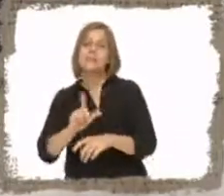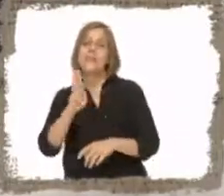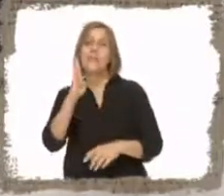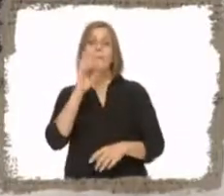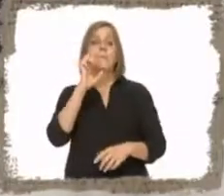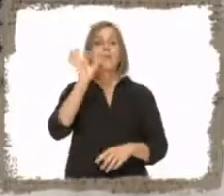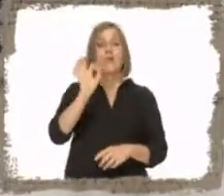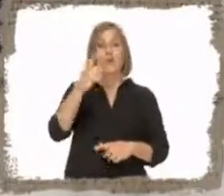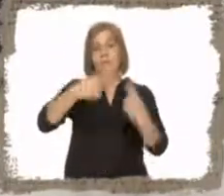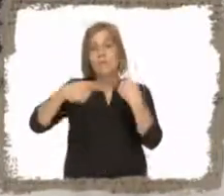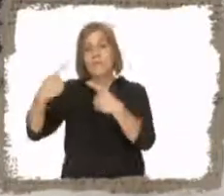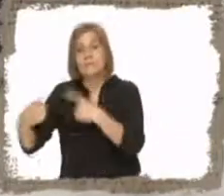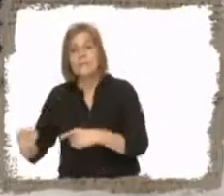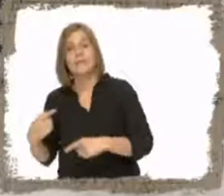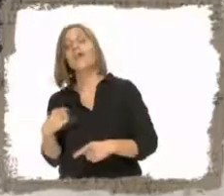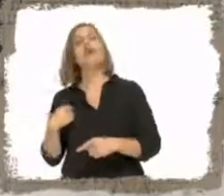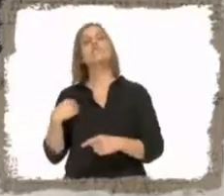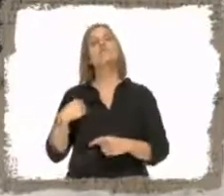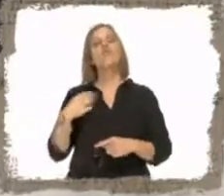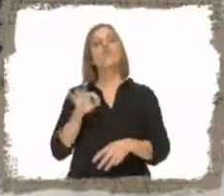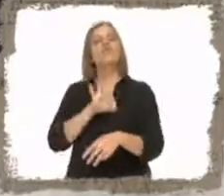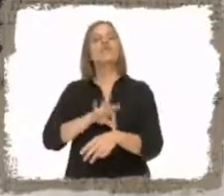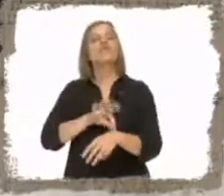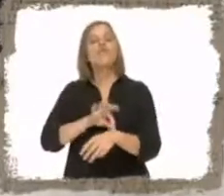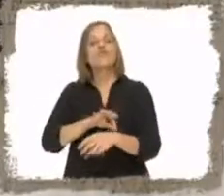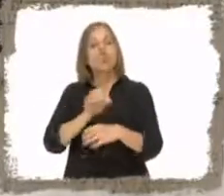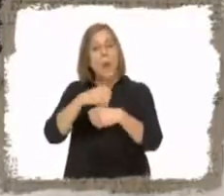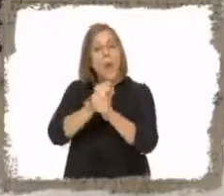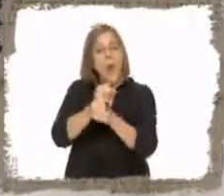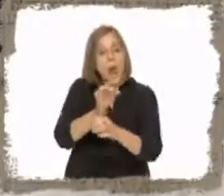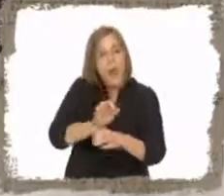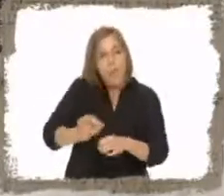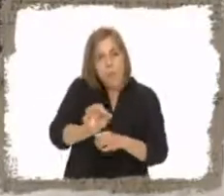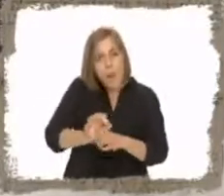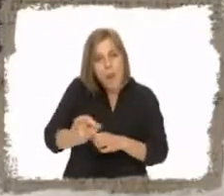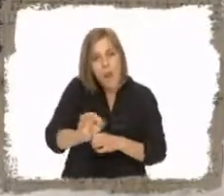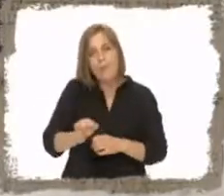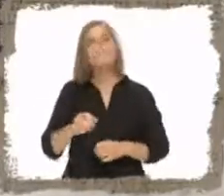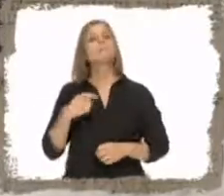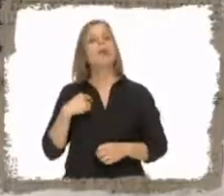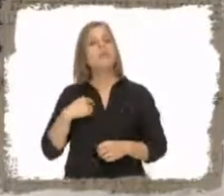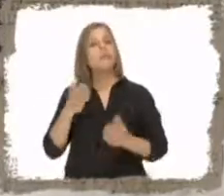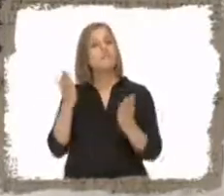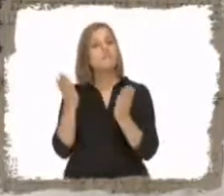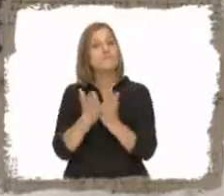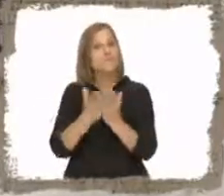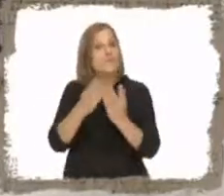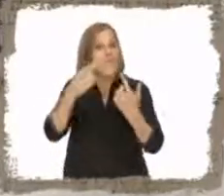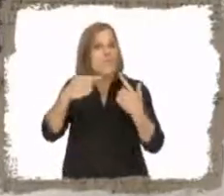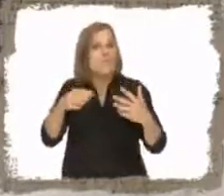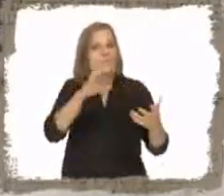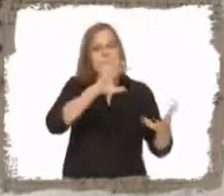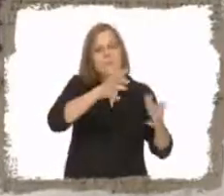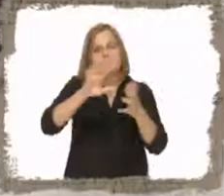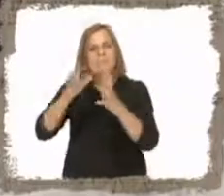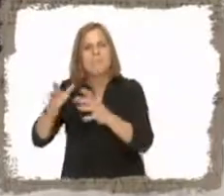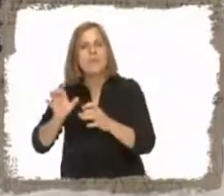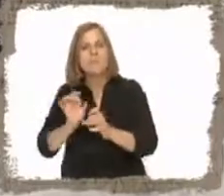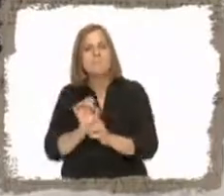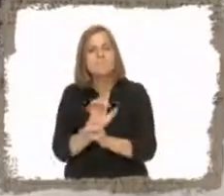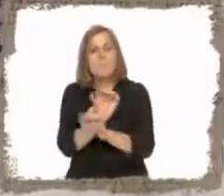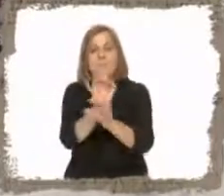biodiversidad, egresada de la Universidad Nacional del Litoral. Soy doctora en biología molecular y biotecnología. Para esta unidad, nosotros vamos a estudiar distintos